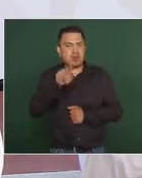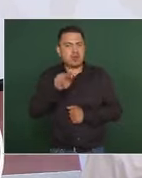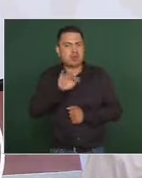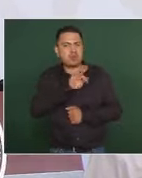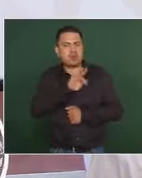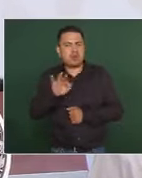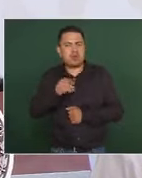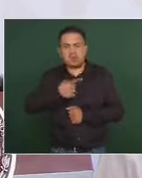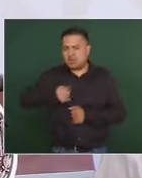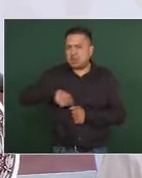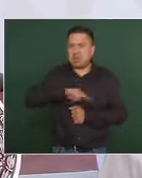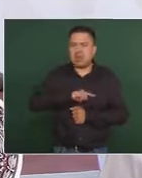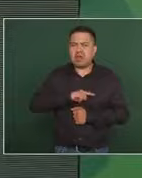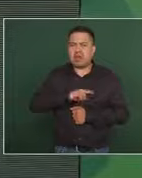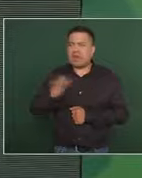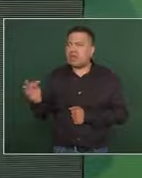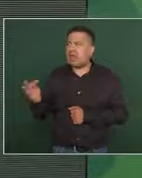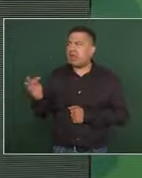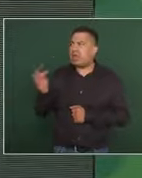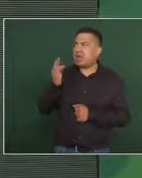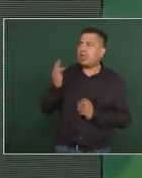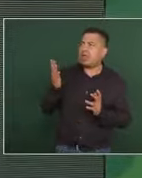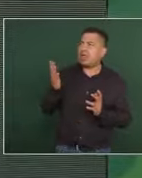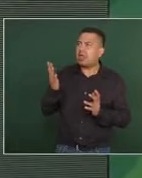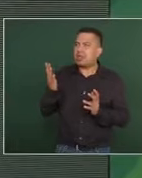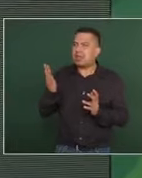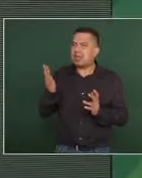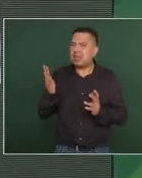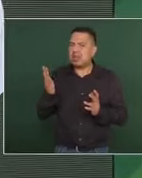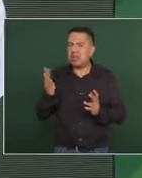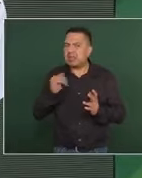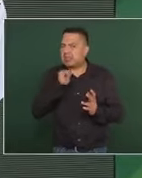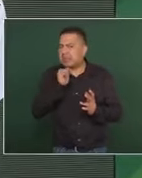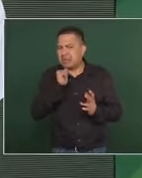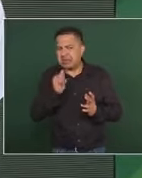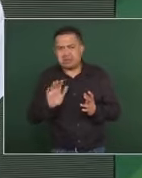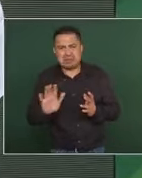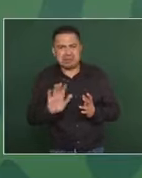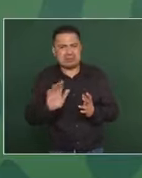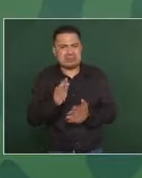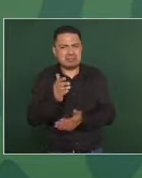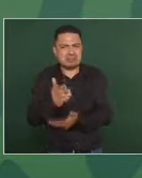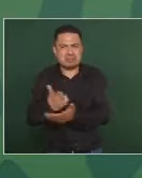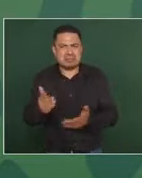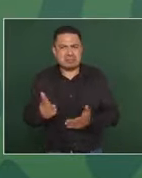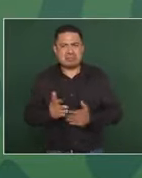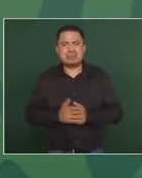dejarnos chantajear por nadie.